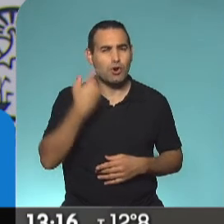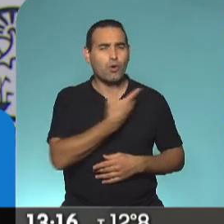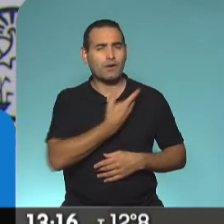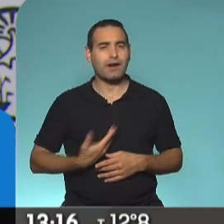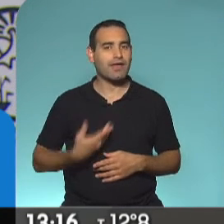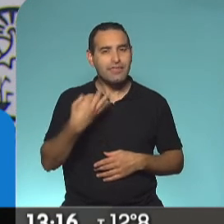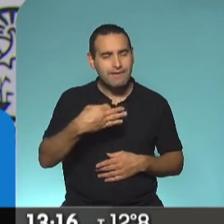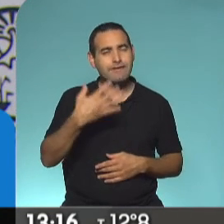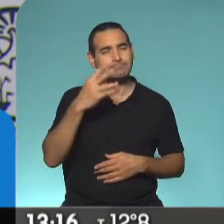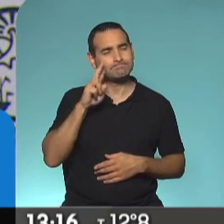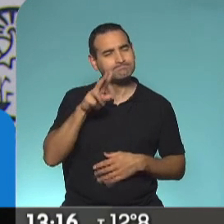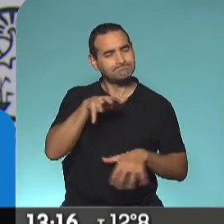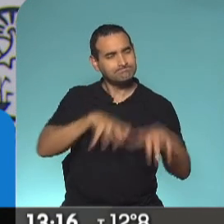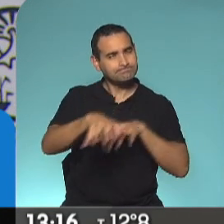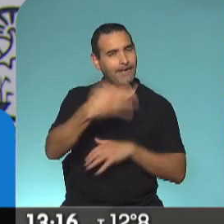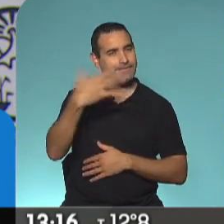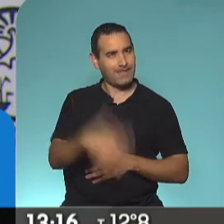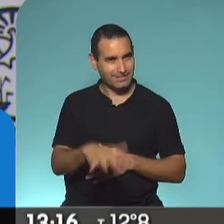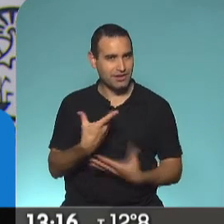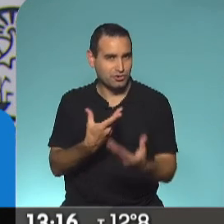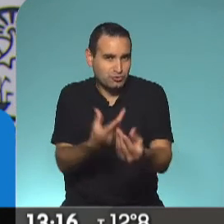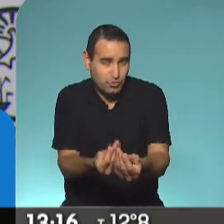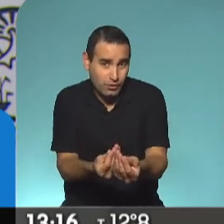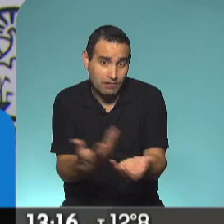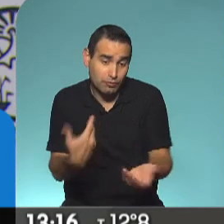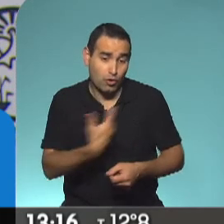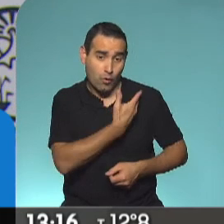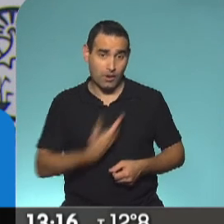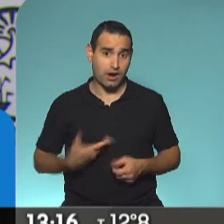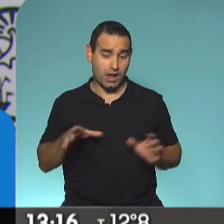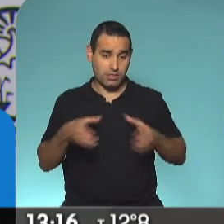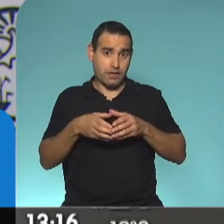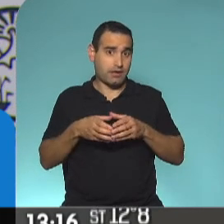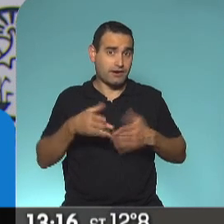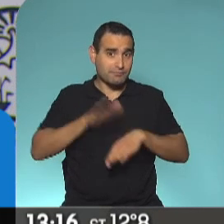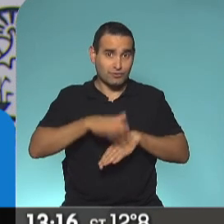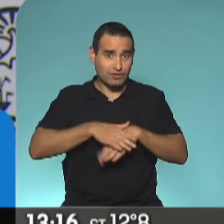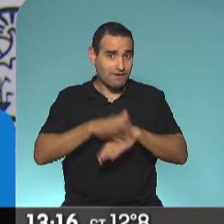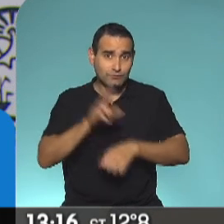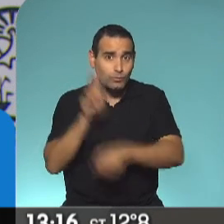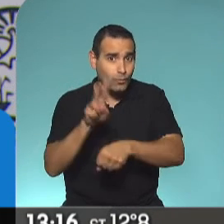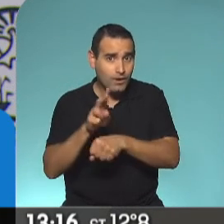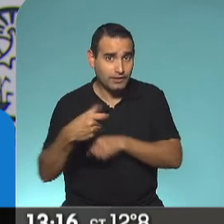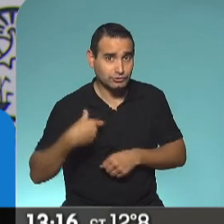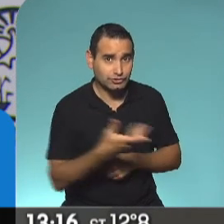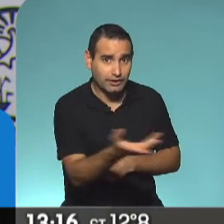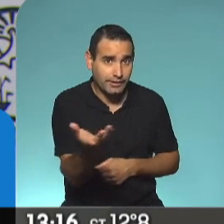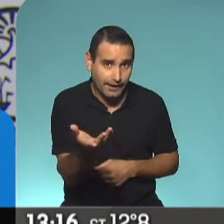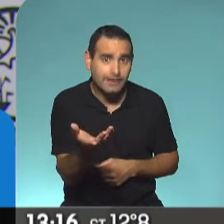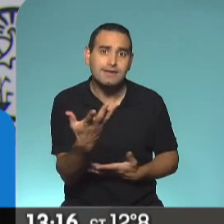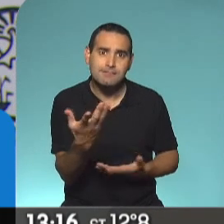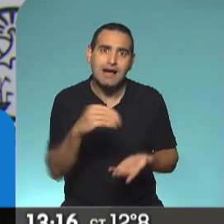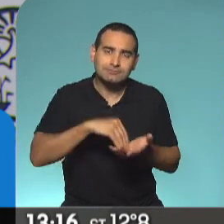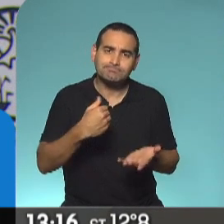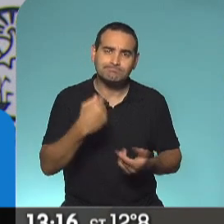tenemos que comprender y tenemos que colaborar porque para eso somos los que tenemos que estar atrás del cuidado colectivo y poder comprender